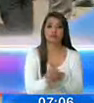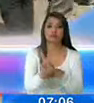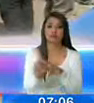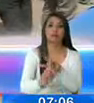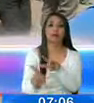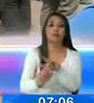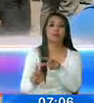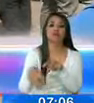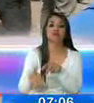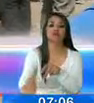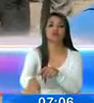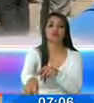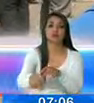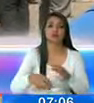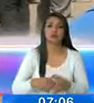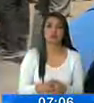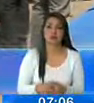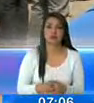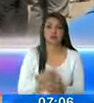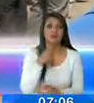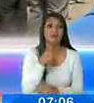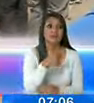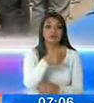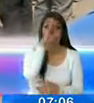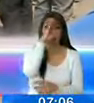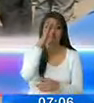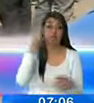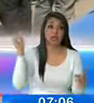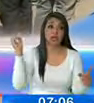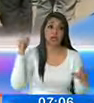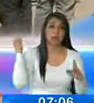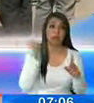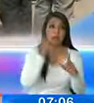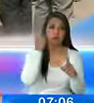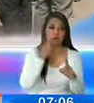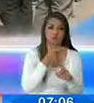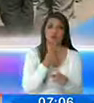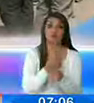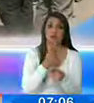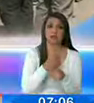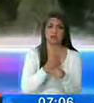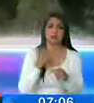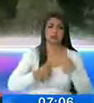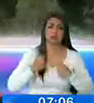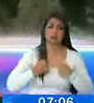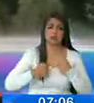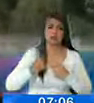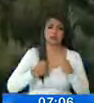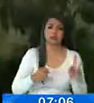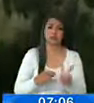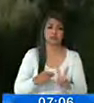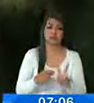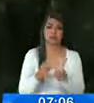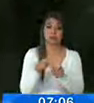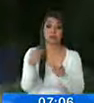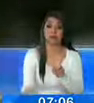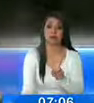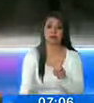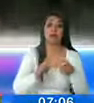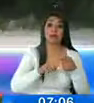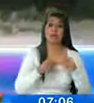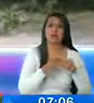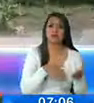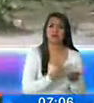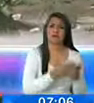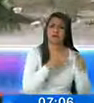seguido? Dice que porque le han pegado a un policía y por eso les han seguido a cogerles. El amigo salió y llegó a casa, pero Raúl